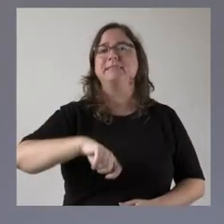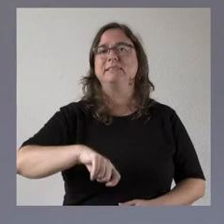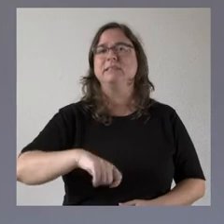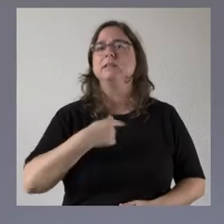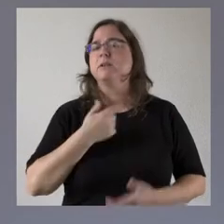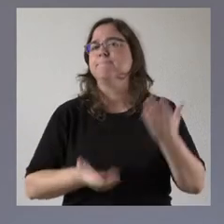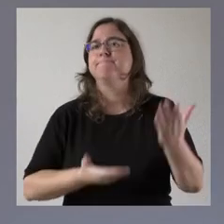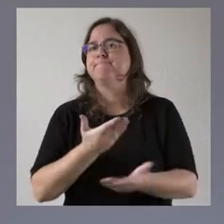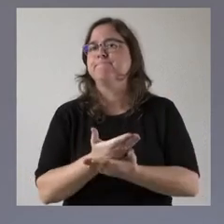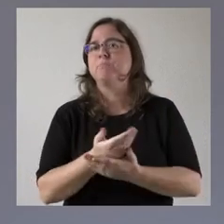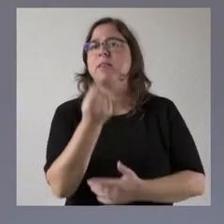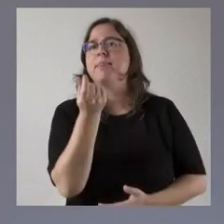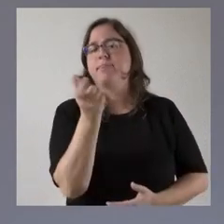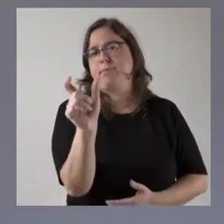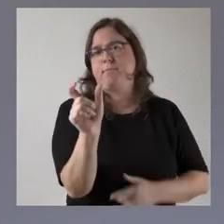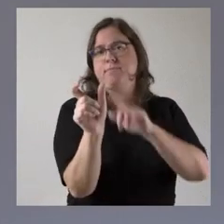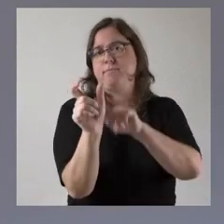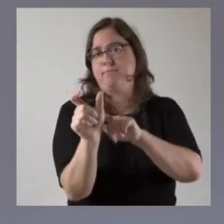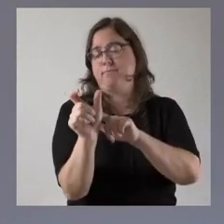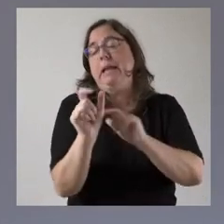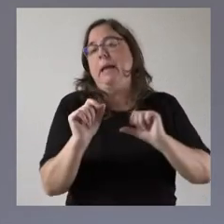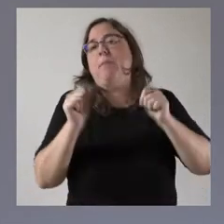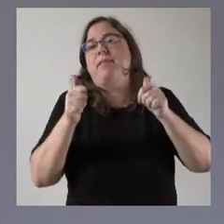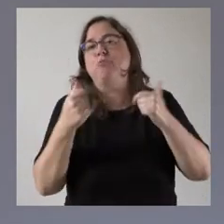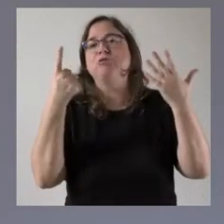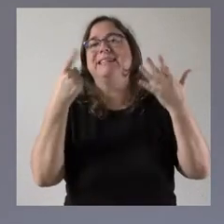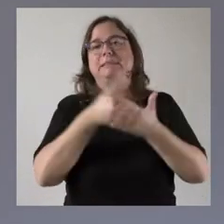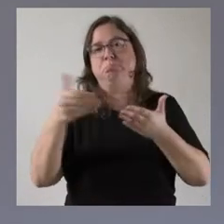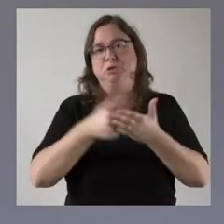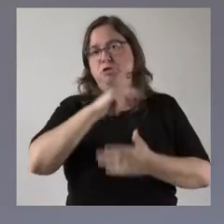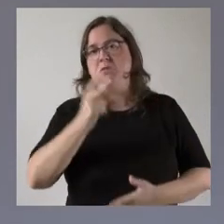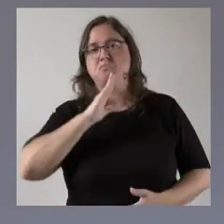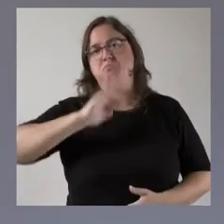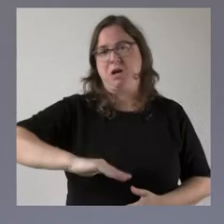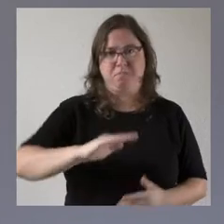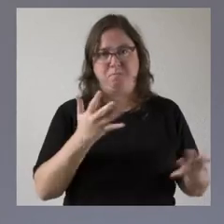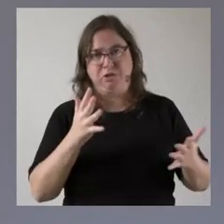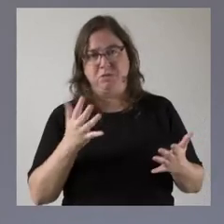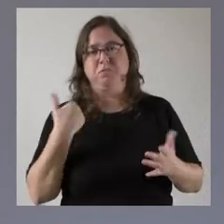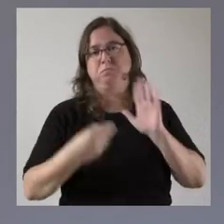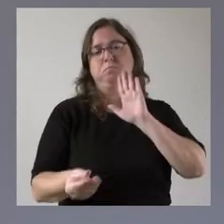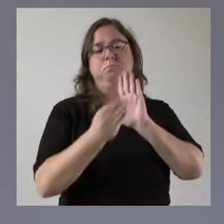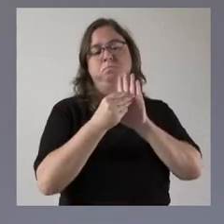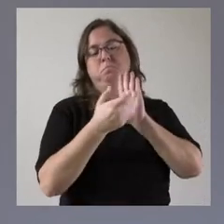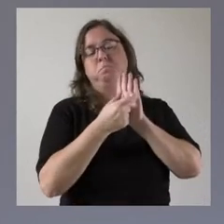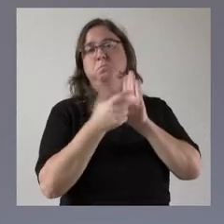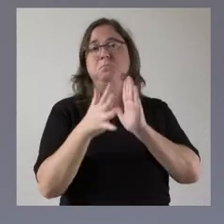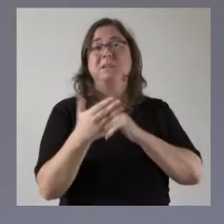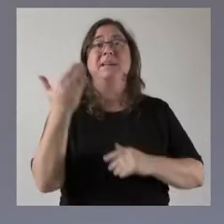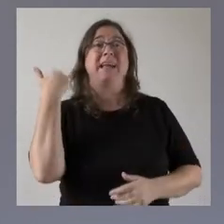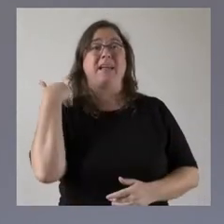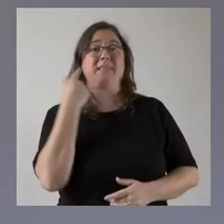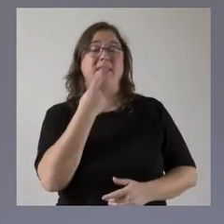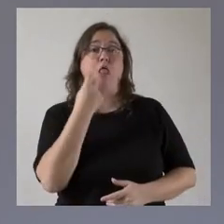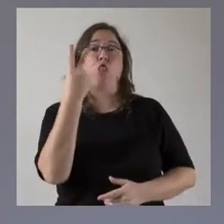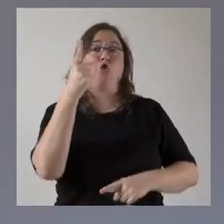una cantidad inicial de 6 millones de euros aproximadamente la cantidad que estaba contemplada era dos y medio